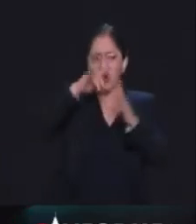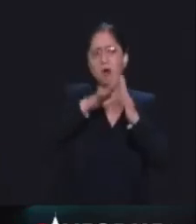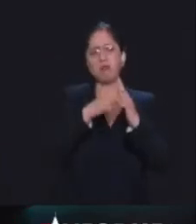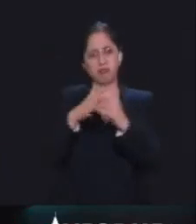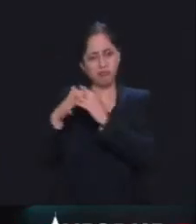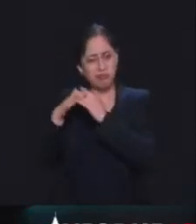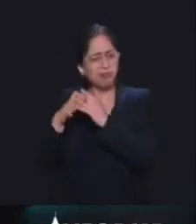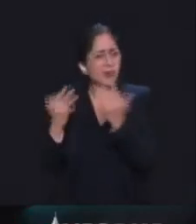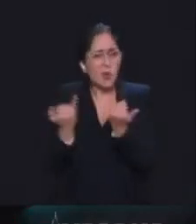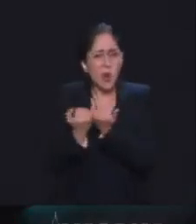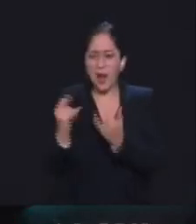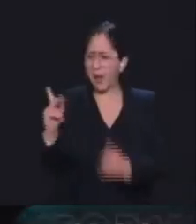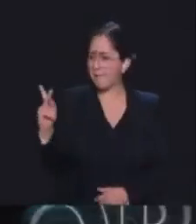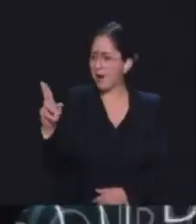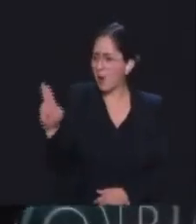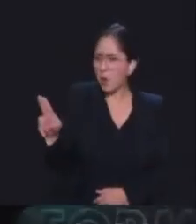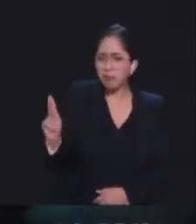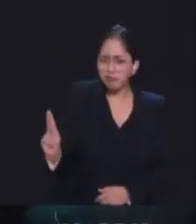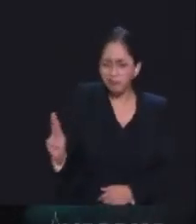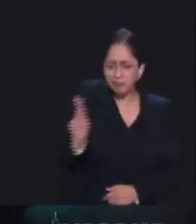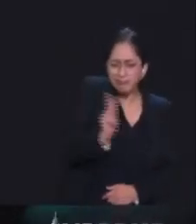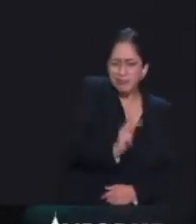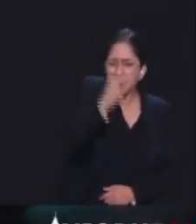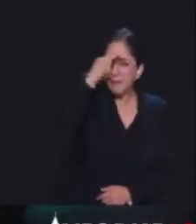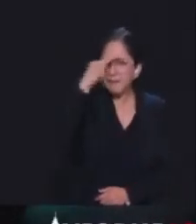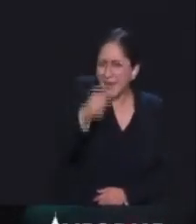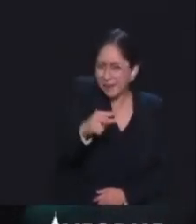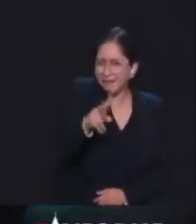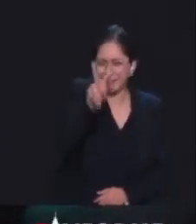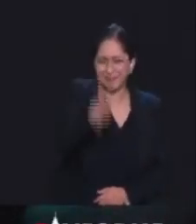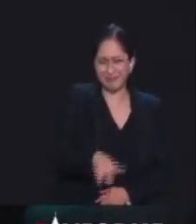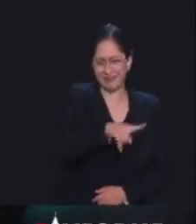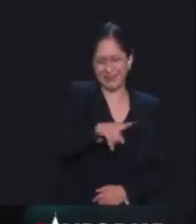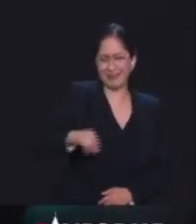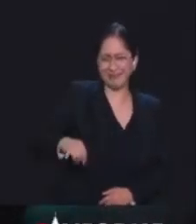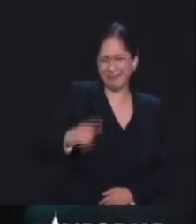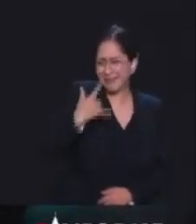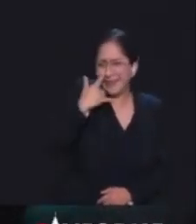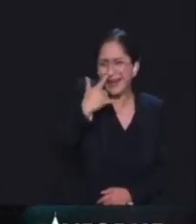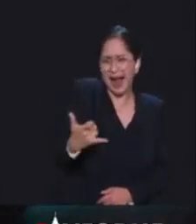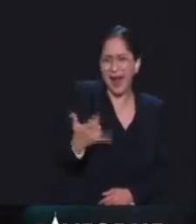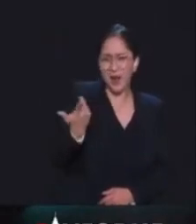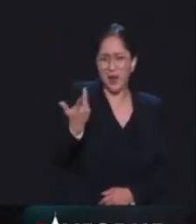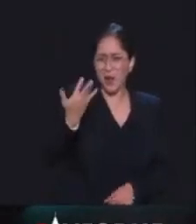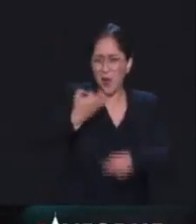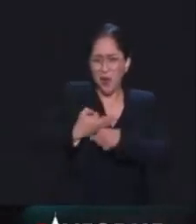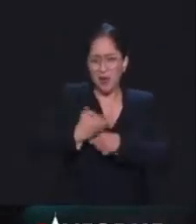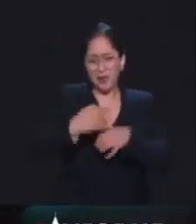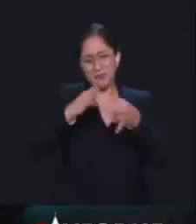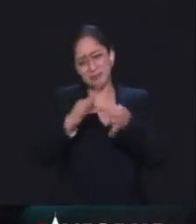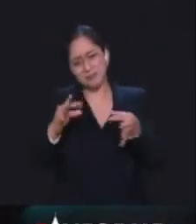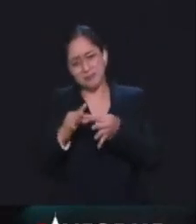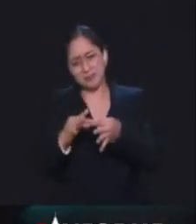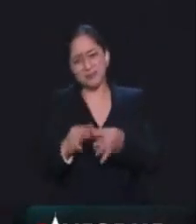un país como el Perú, como México, ¿no? Es una cosa interesante. Un poco la lectura inicial del tema, Azul, Juan.